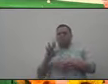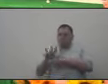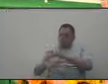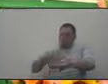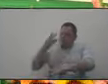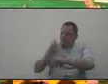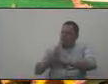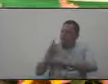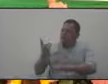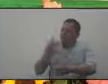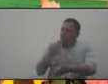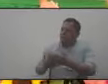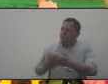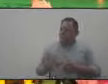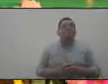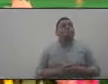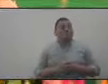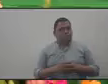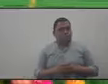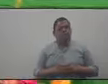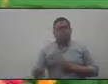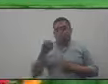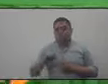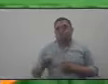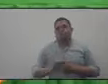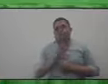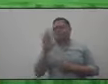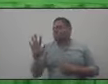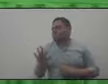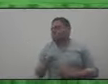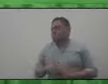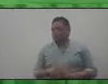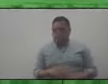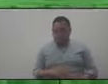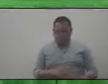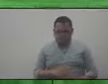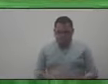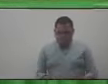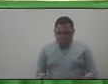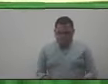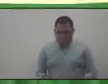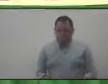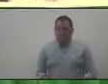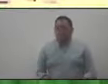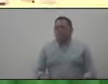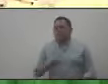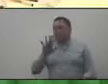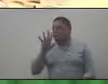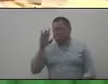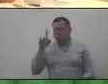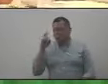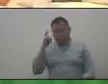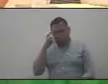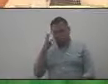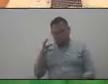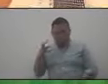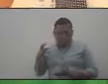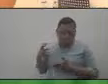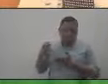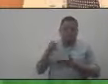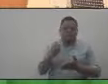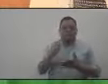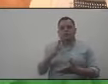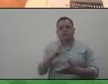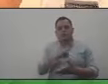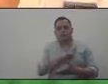¿no? Claro que sí. No, la mayoría de veces uno ve, y lo decía, gobernadores que quieren invertir o alcaldes